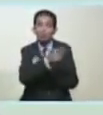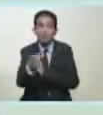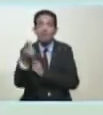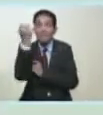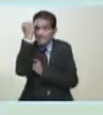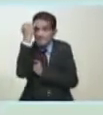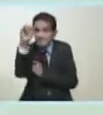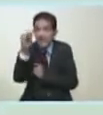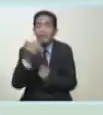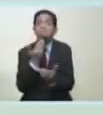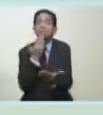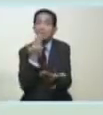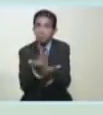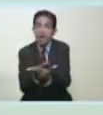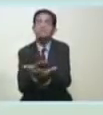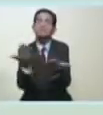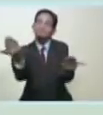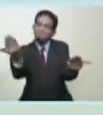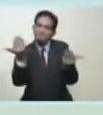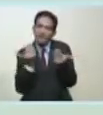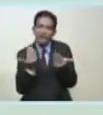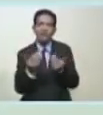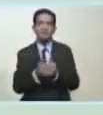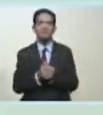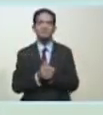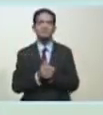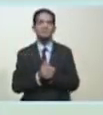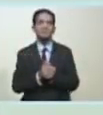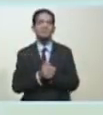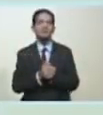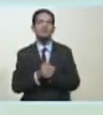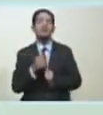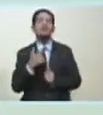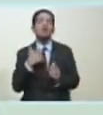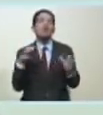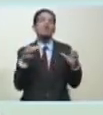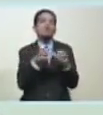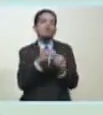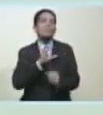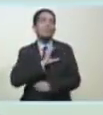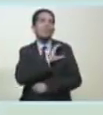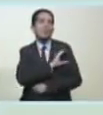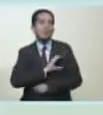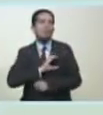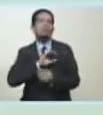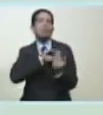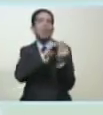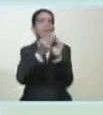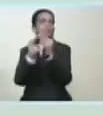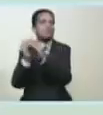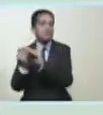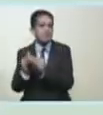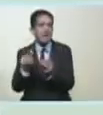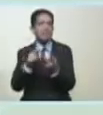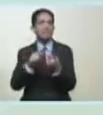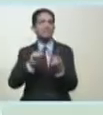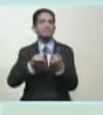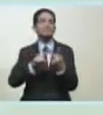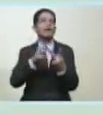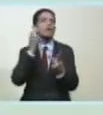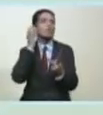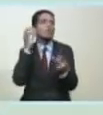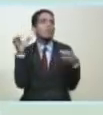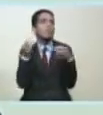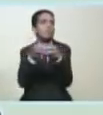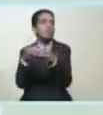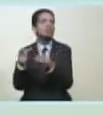propuestas a los consejos comunales, a los CLAP, a las organizaciones de base de las mujeres,